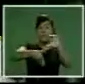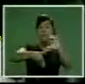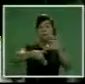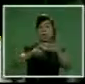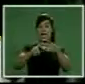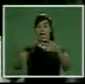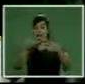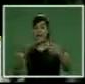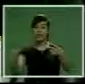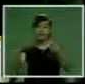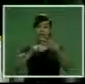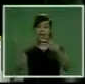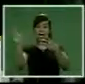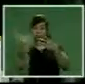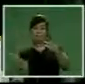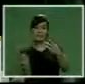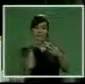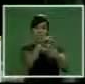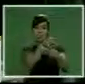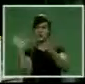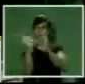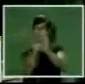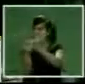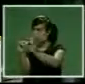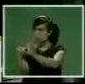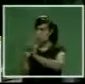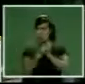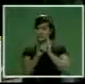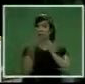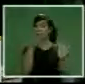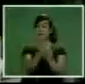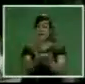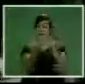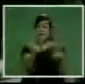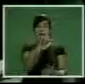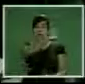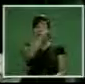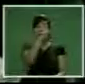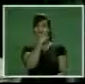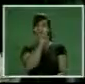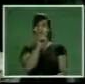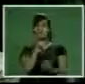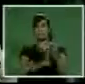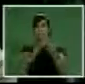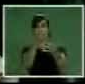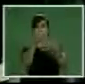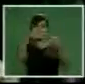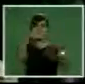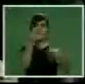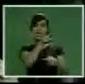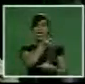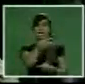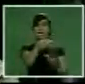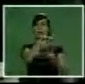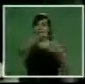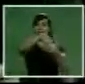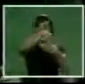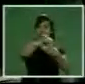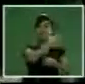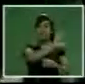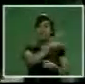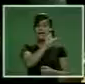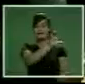Pero lo que está entrando en crisis es su propio modelo interno. Es decir, ellos han sido tan mafiosos,